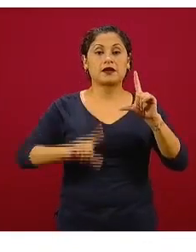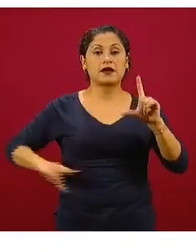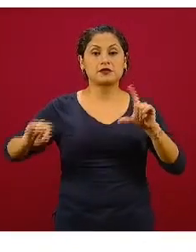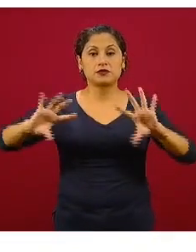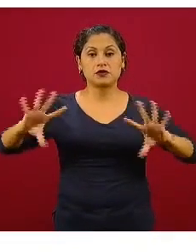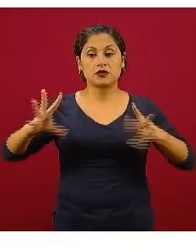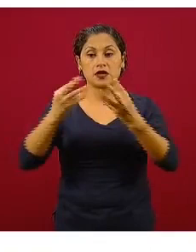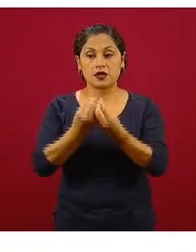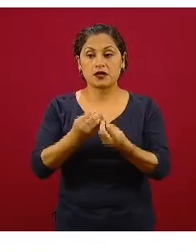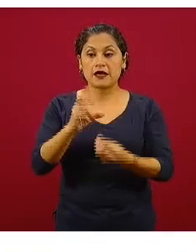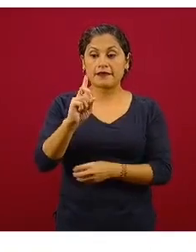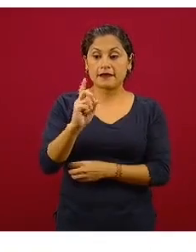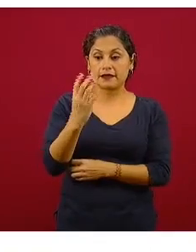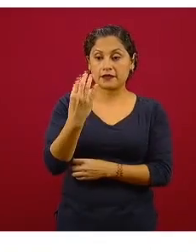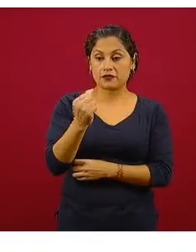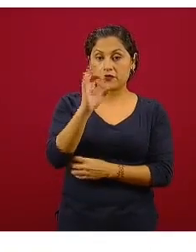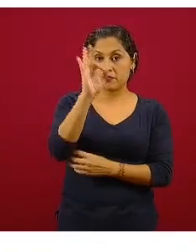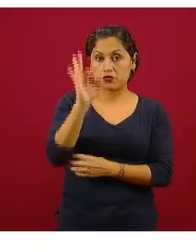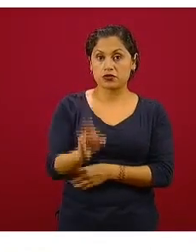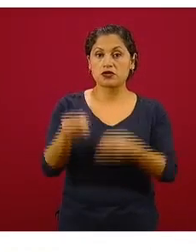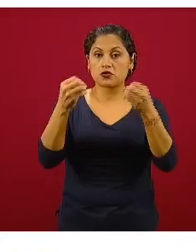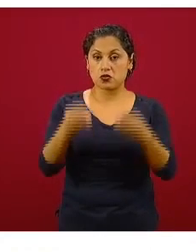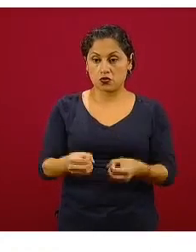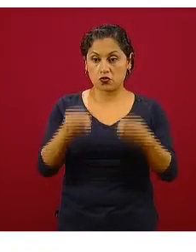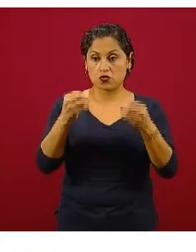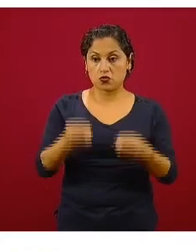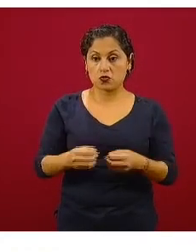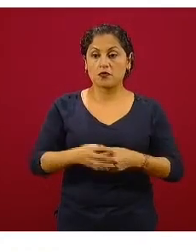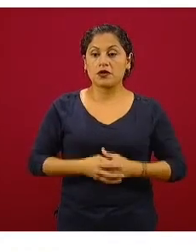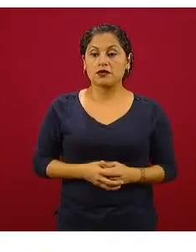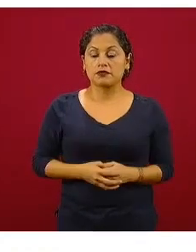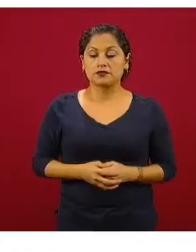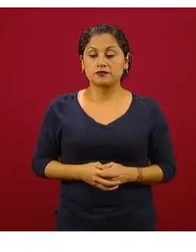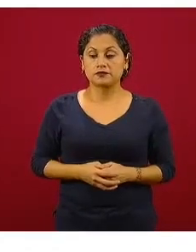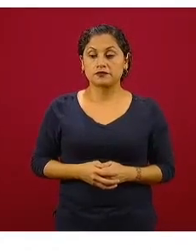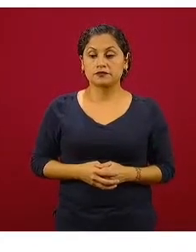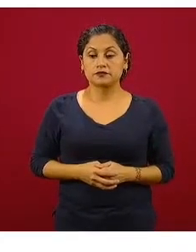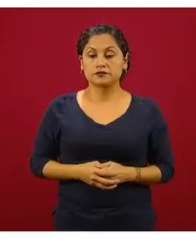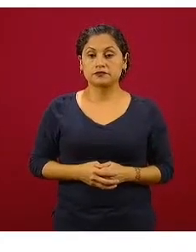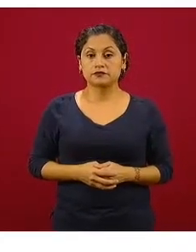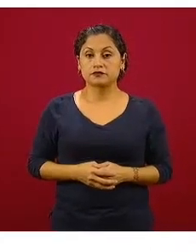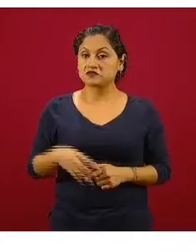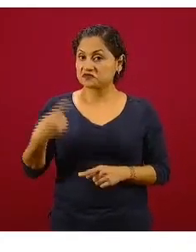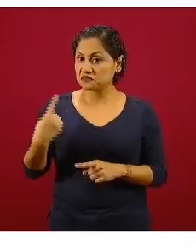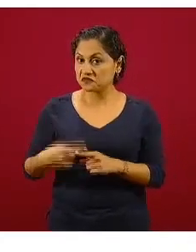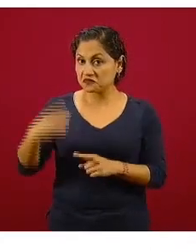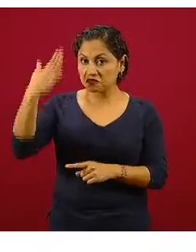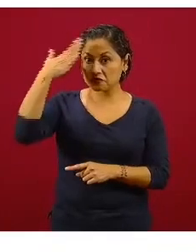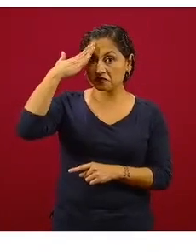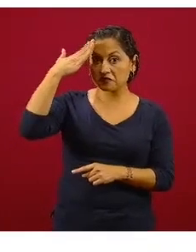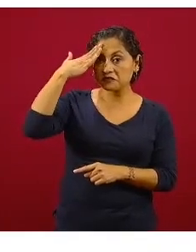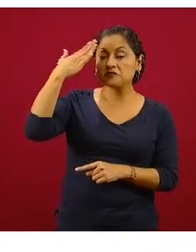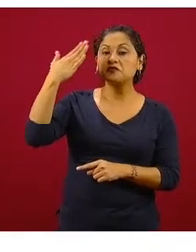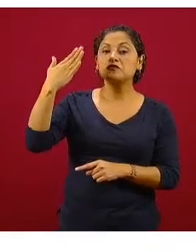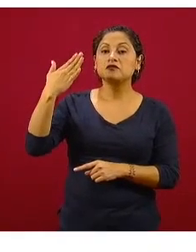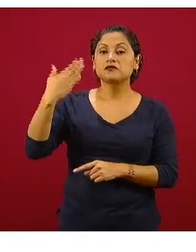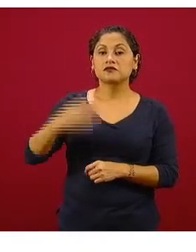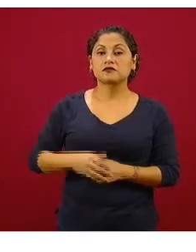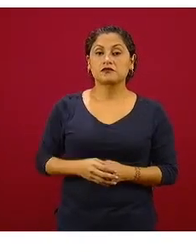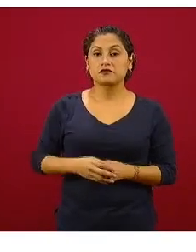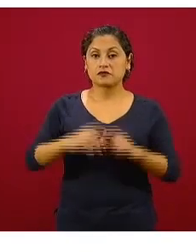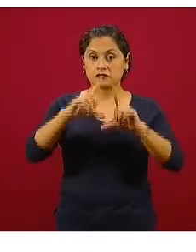nacional, 39%, y si nos vamos al extremo izquierdo de la diapositiva, vemos por entidad federativa, en el orden